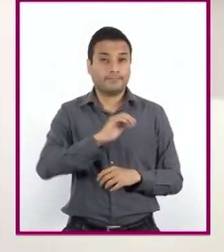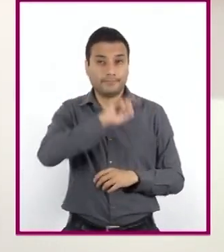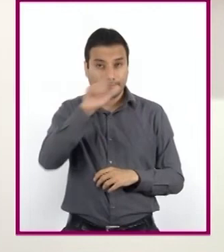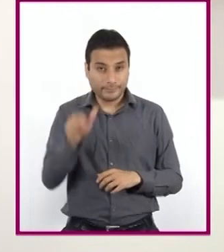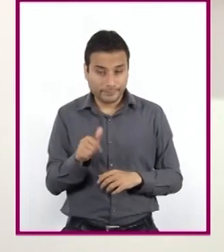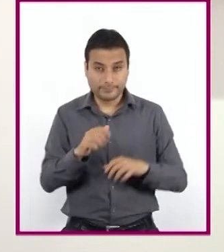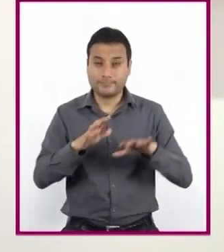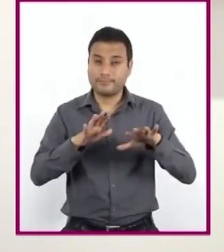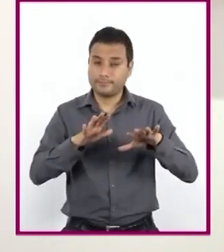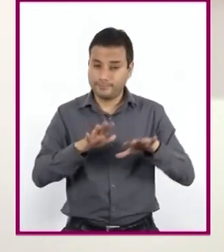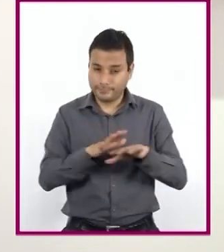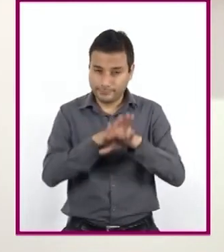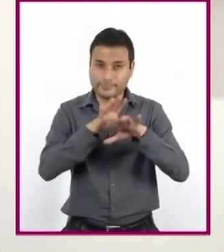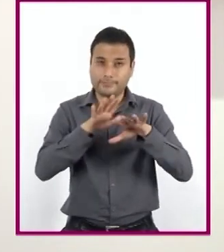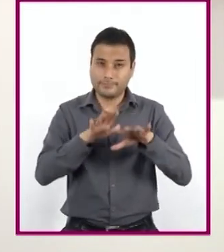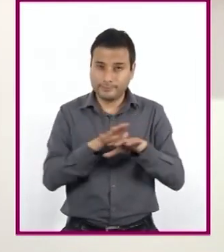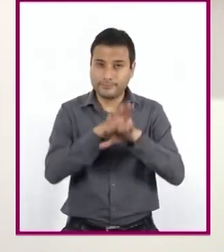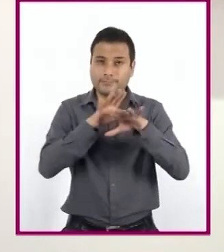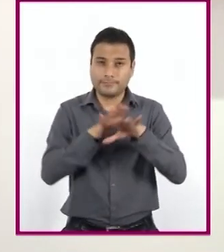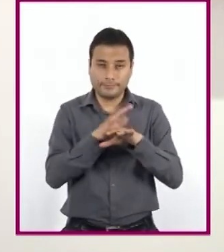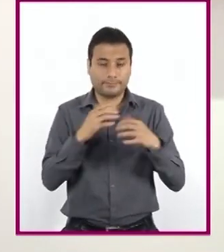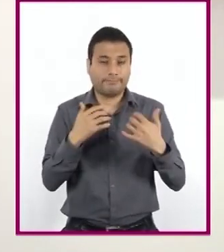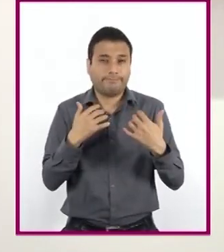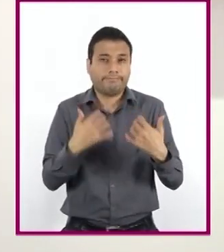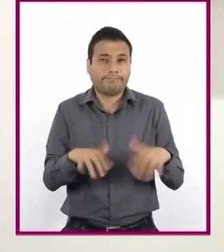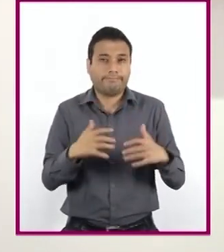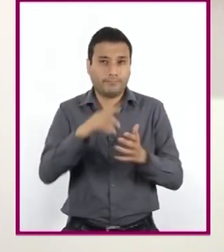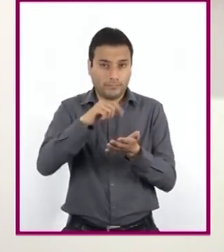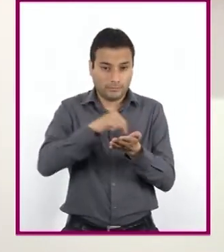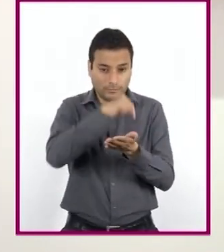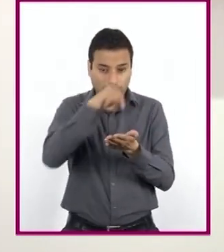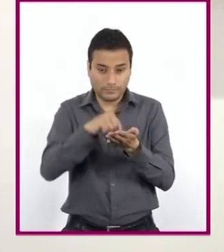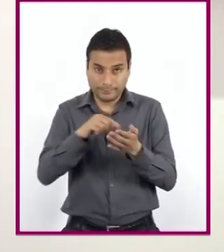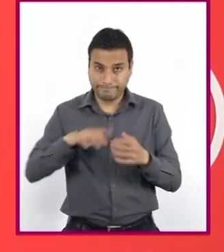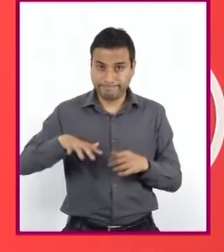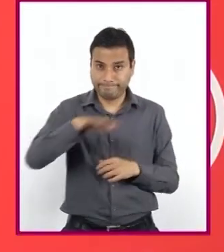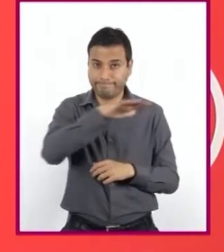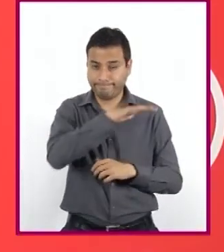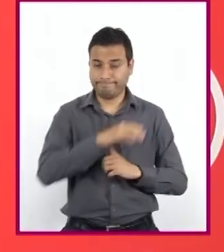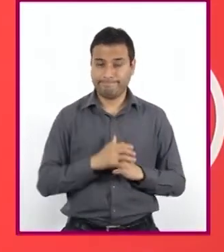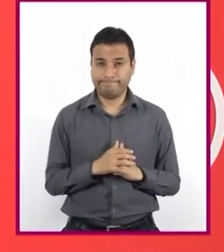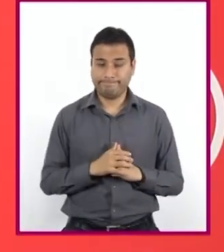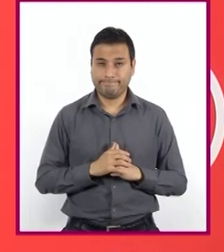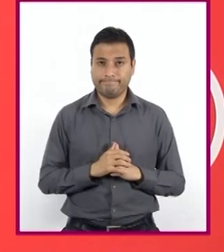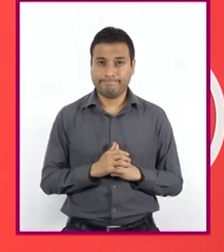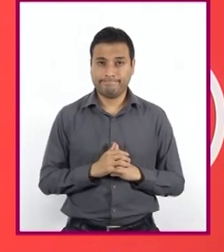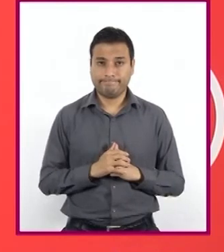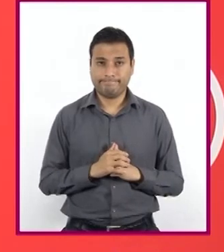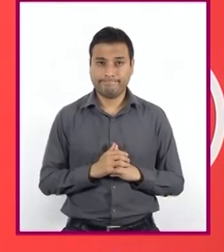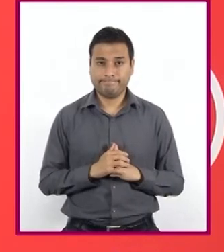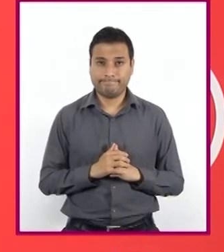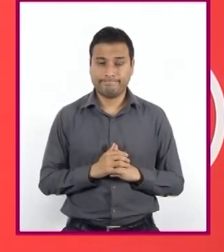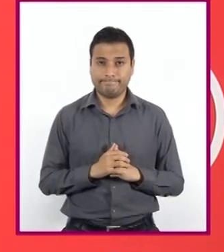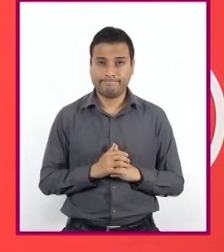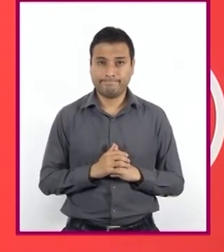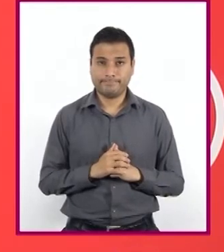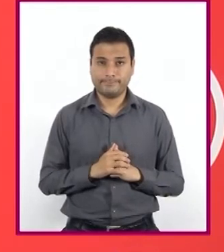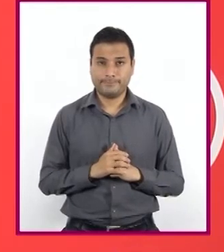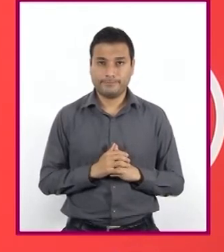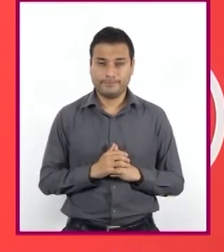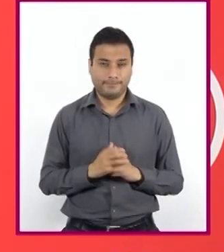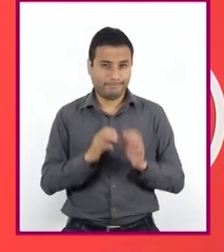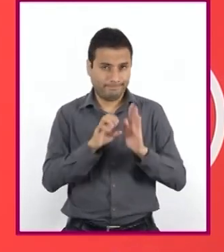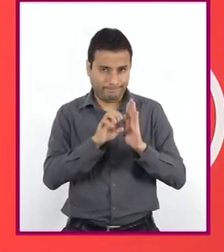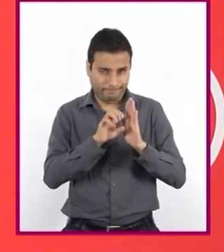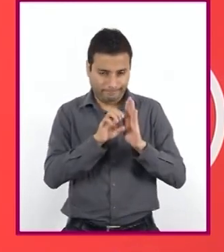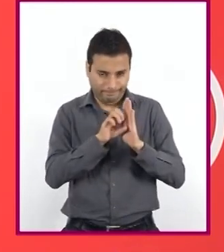su mayoría irreversibles en los ecosistemas del planeta. Cuando se hace referencia a la